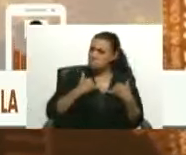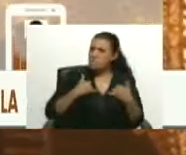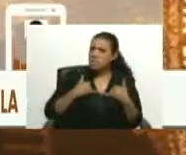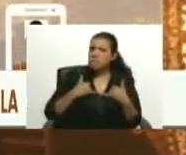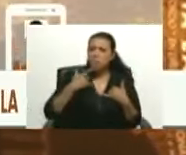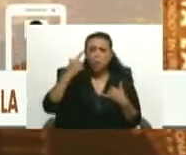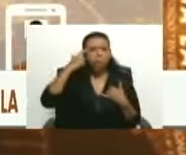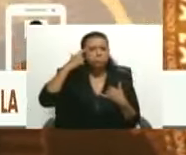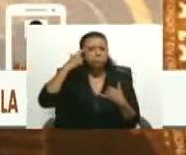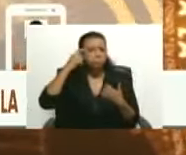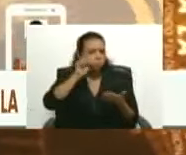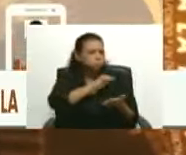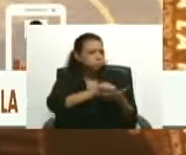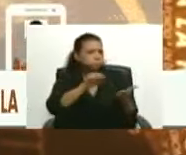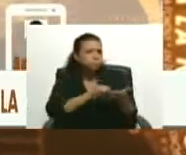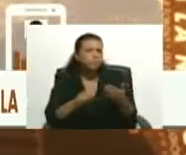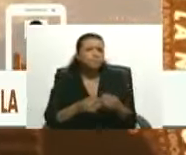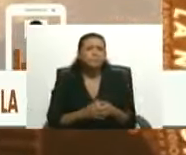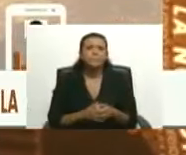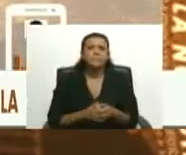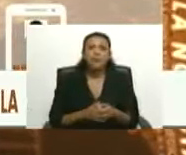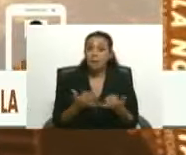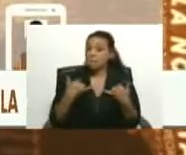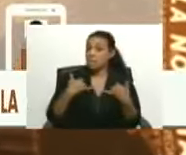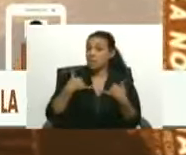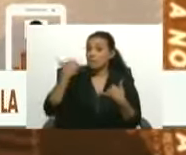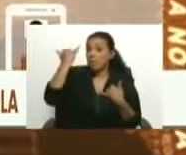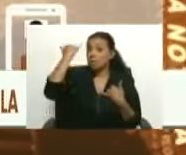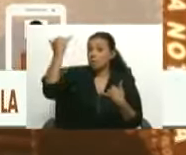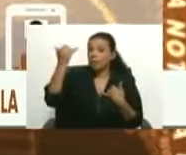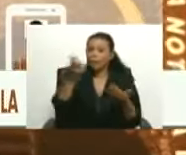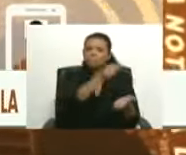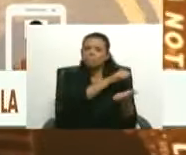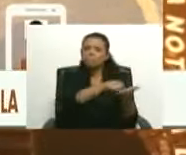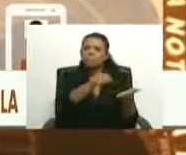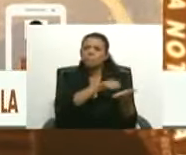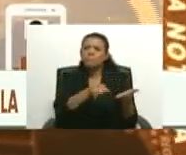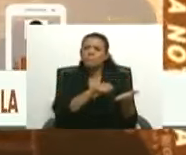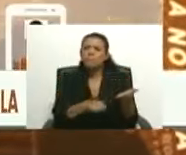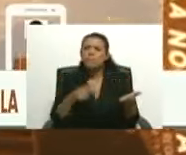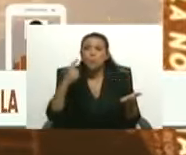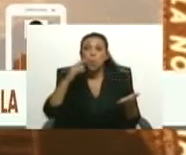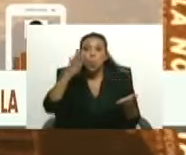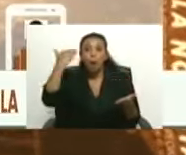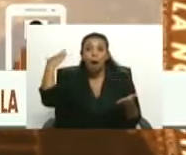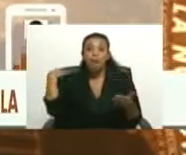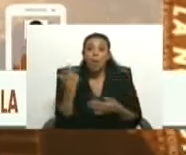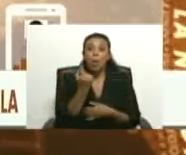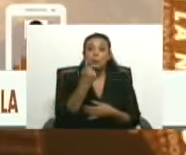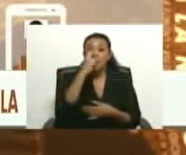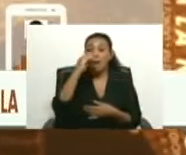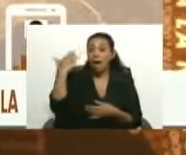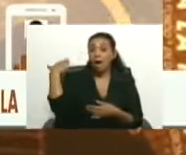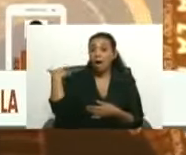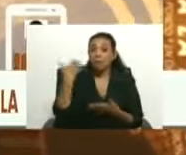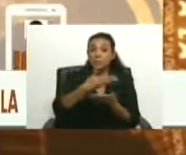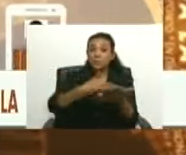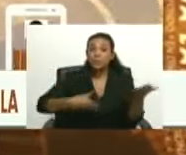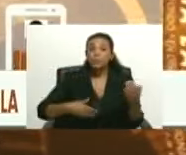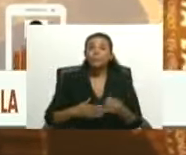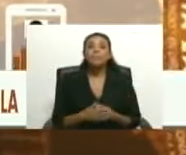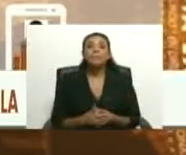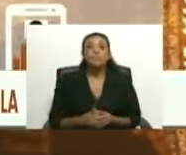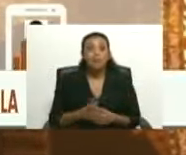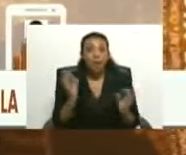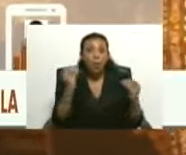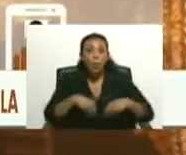muchachos, muchachas, fíjense lo que decía él, escrito por él. En este momento histórico, la República Bolivariana de Venezuela, de